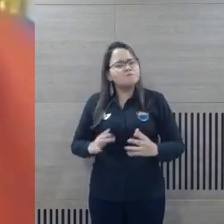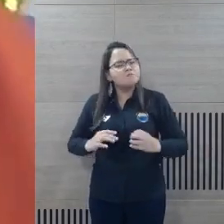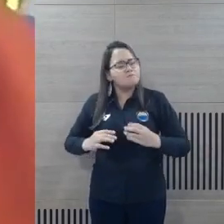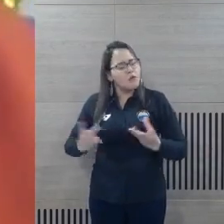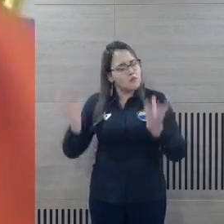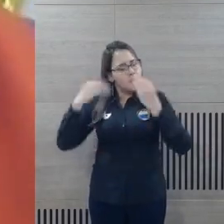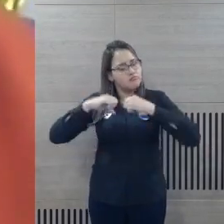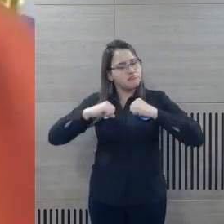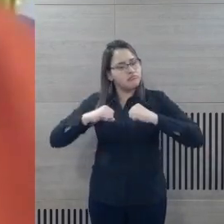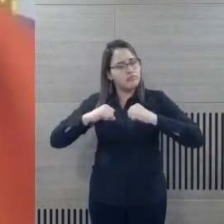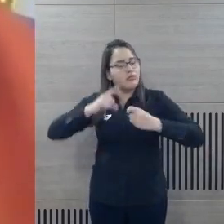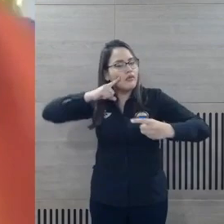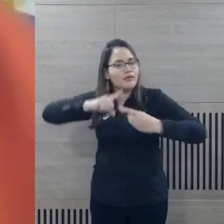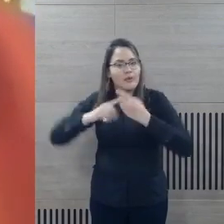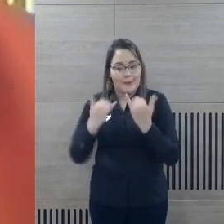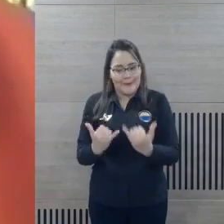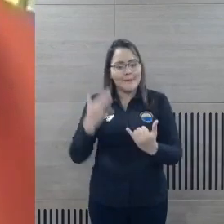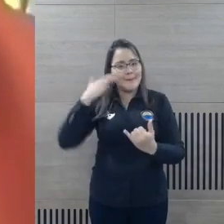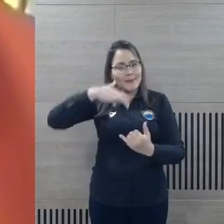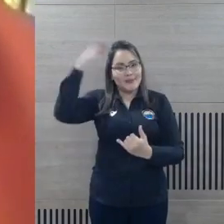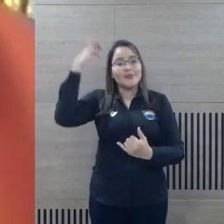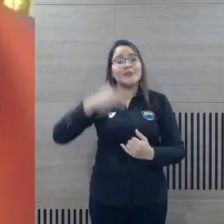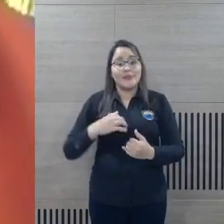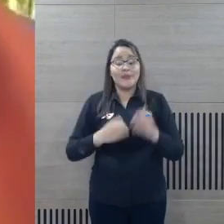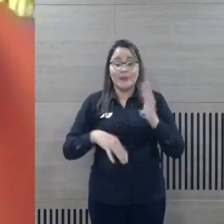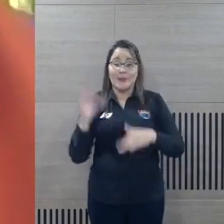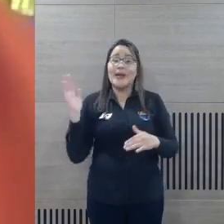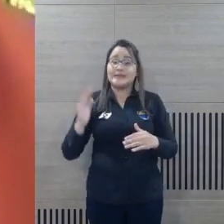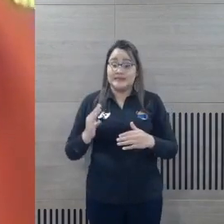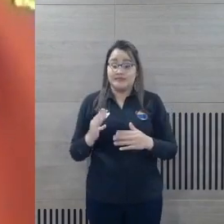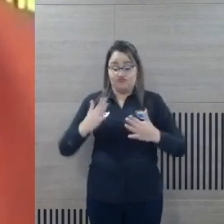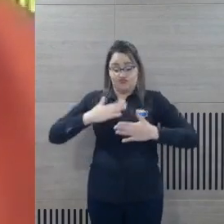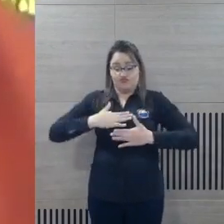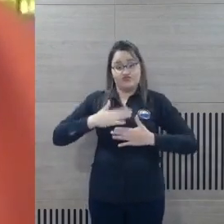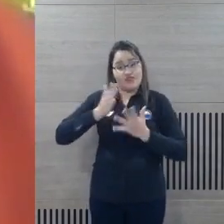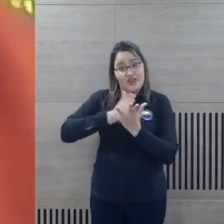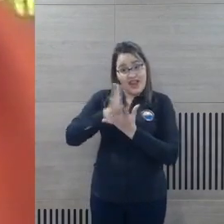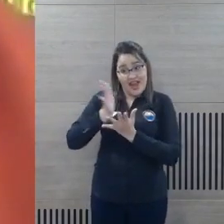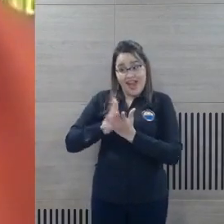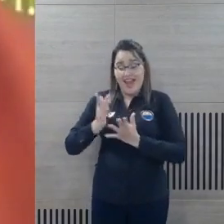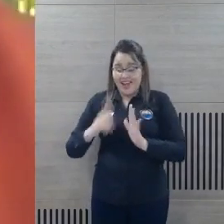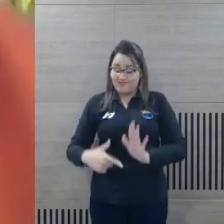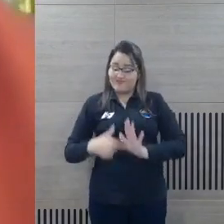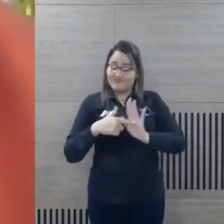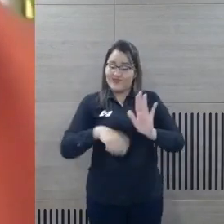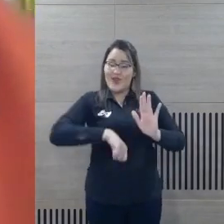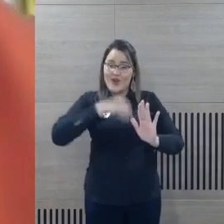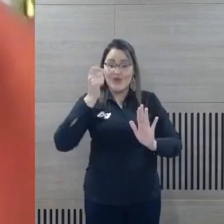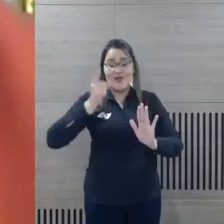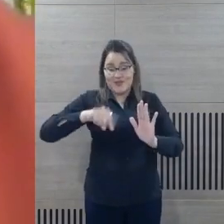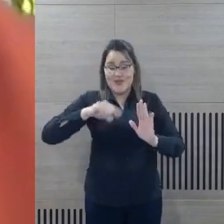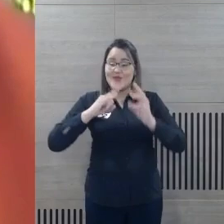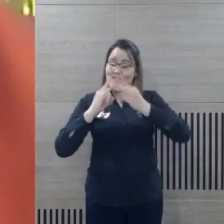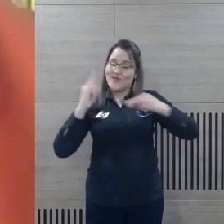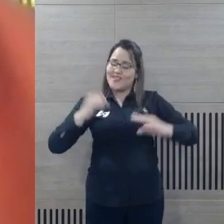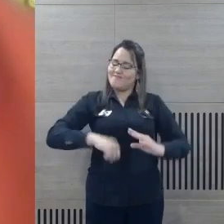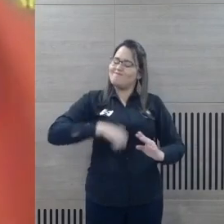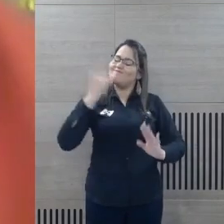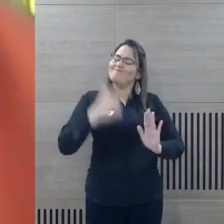programa y de la universidad con cada uno de nuestros logros como estudiantes y luego como egresados para contribuir a la